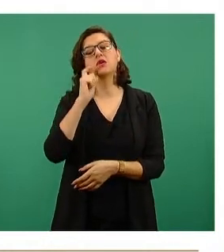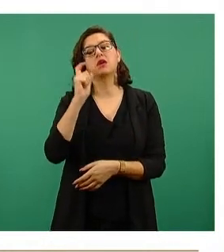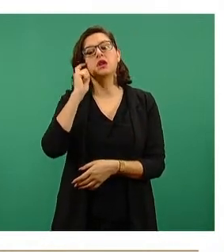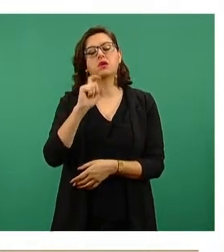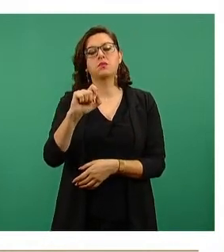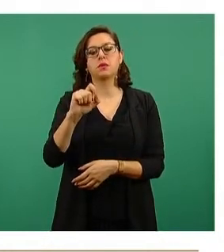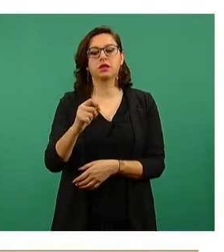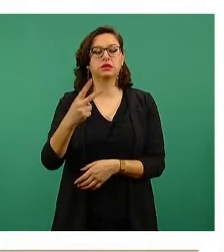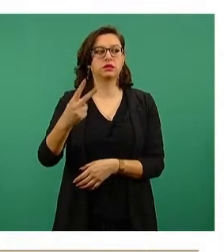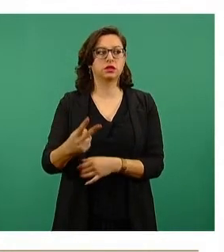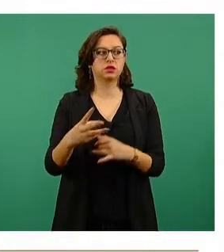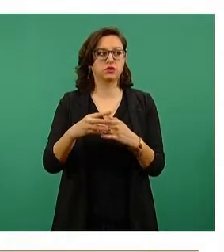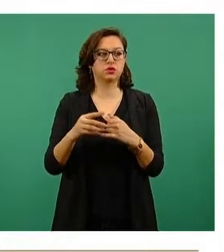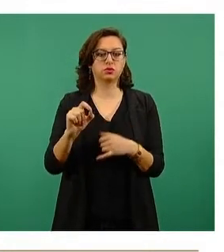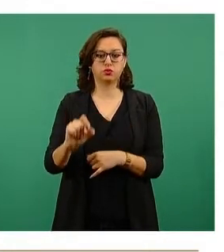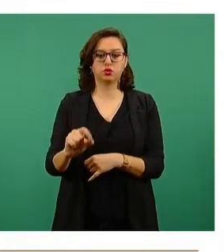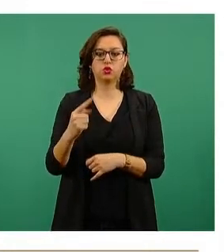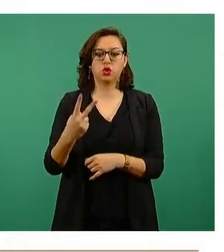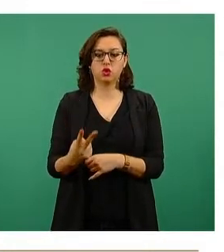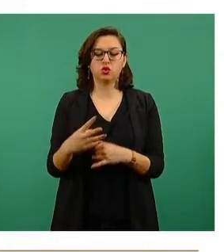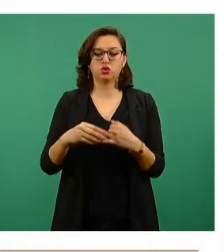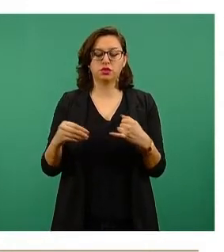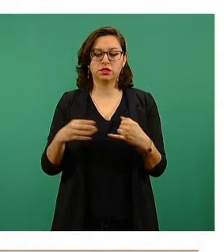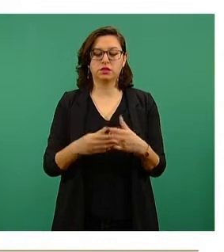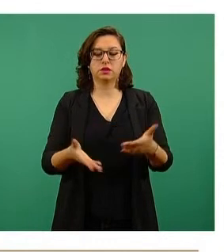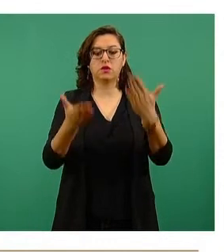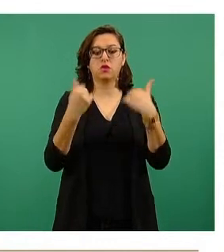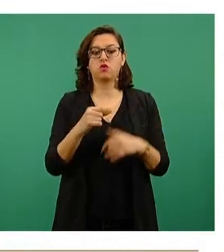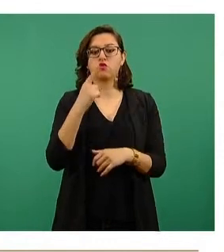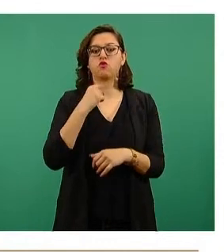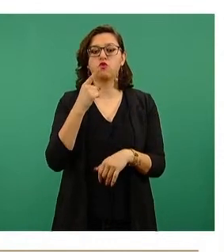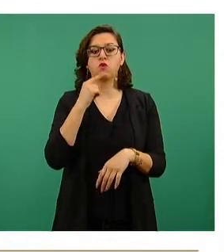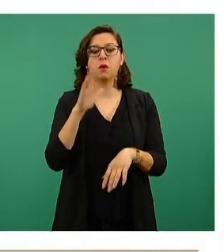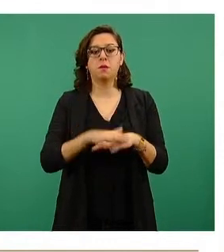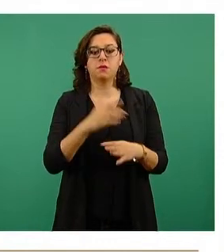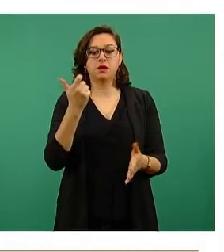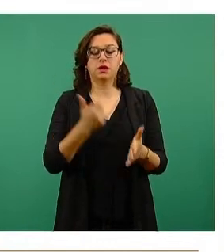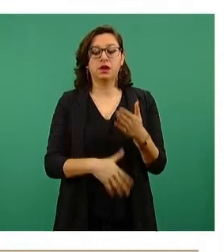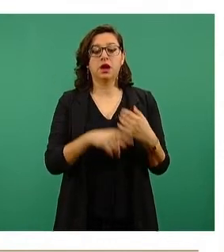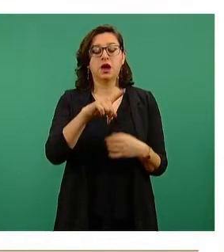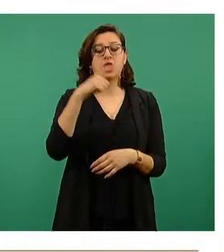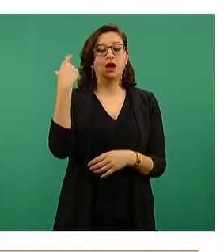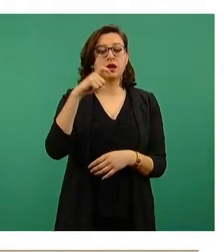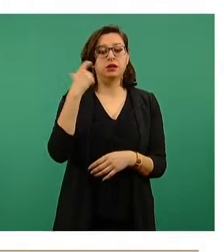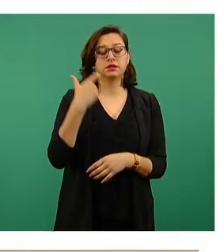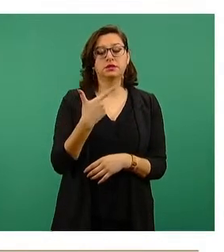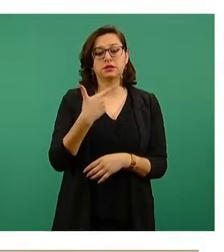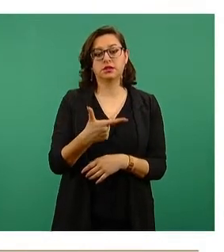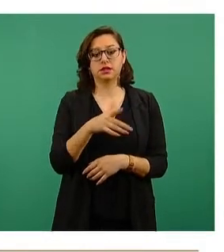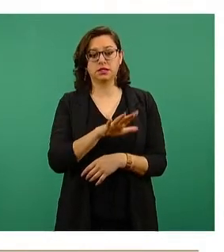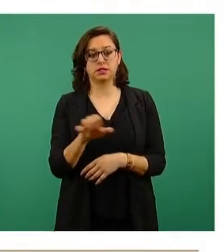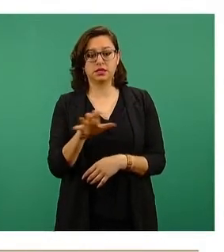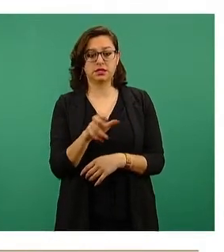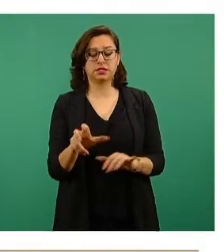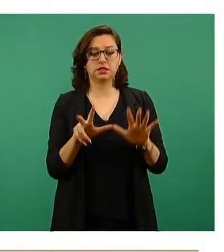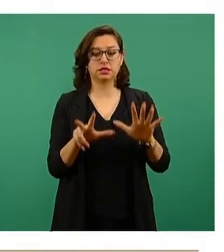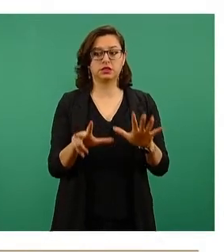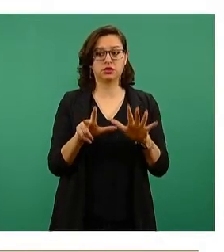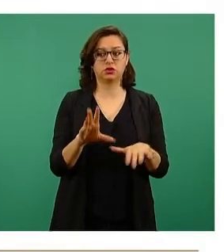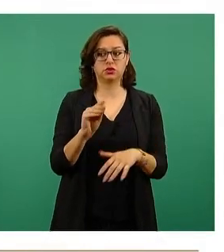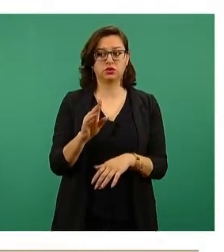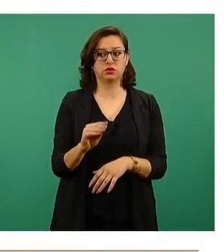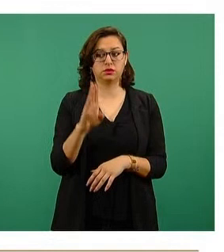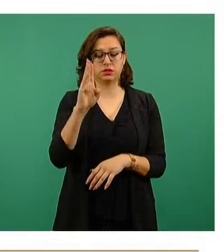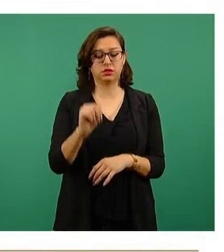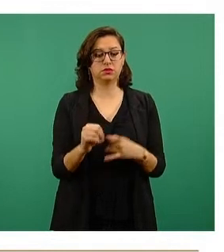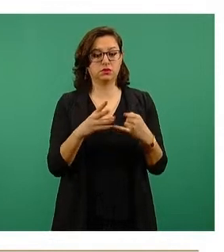22 centavos. Respecto a la premium, la más barata también se vendió en Querétaro por G500 en 18 pesos con